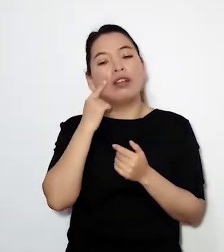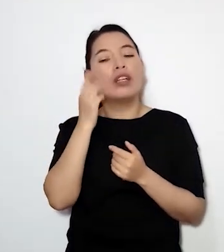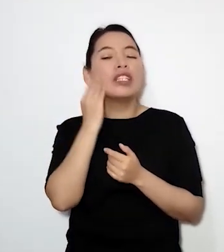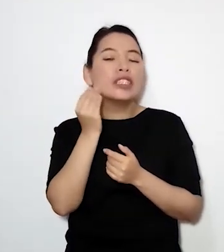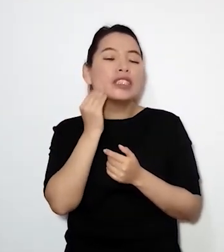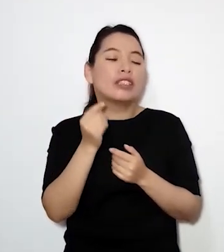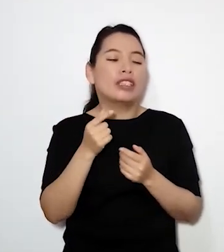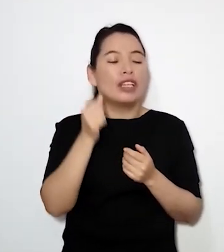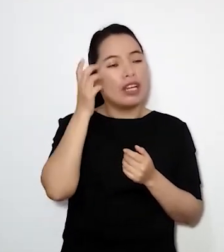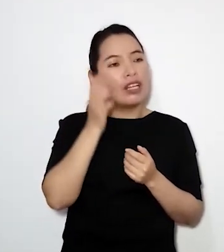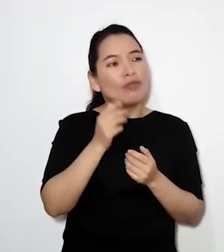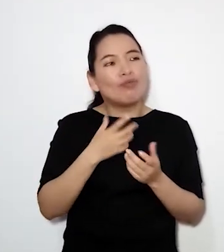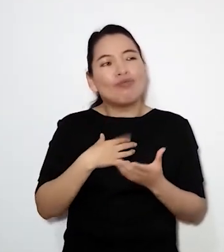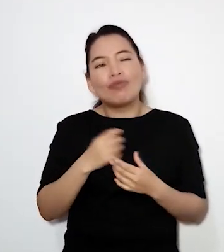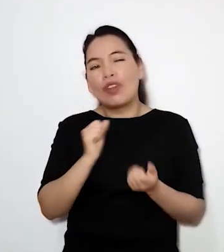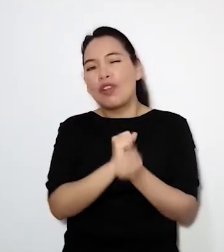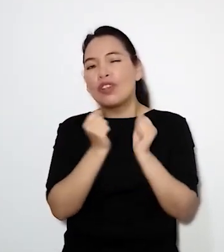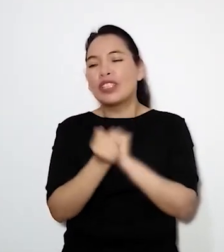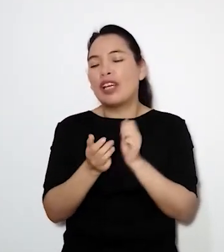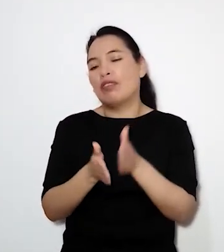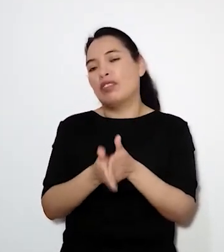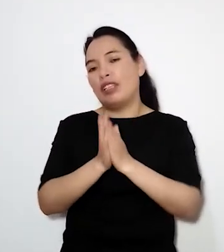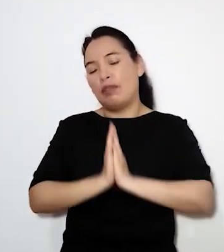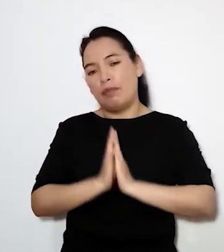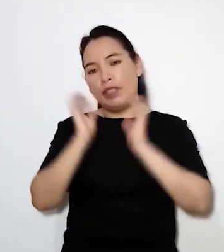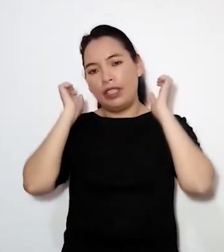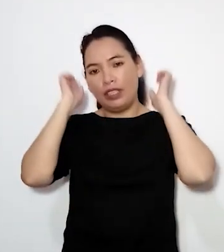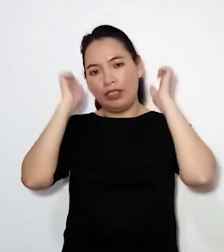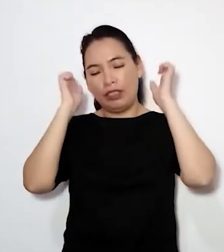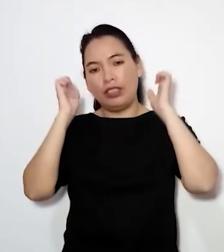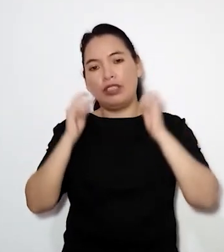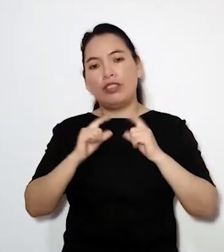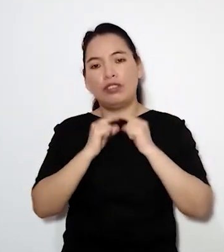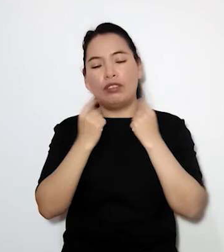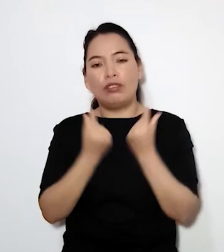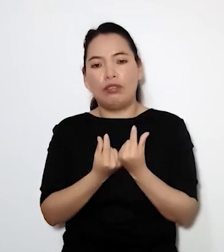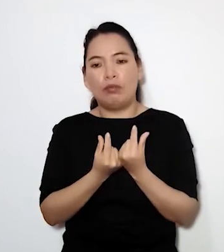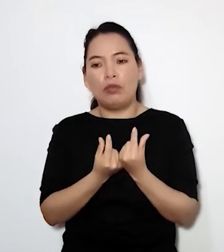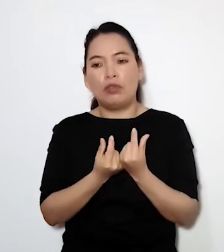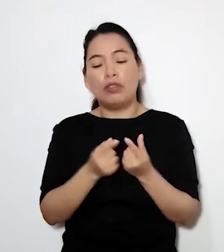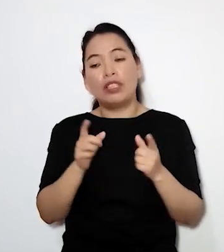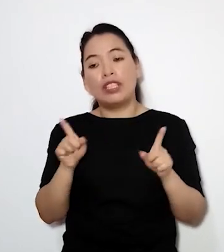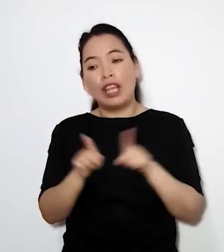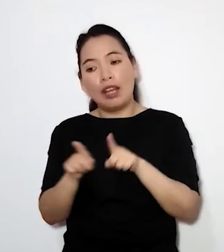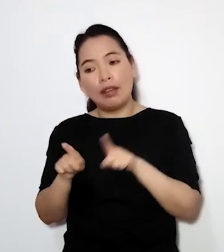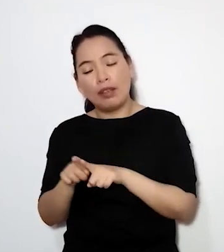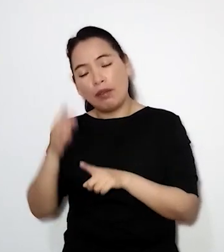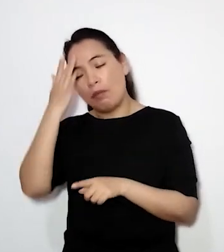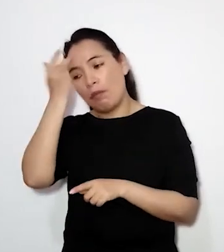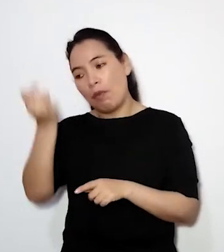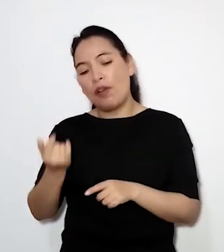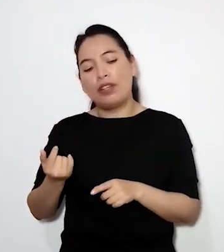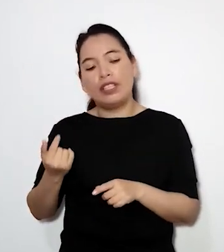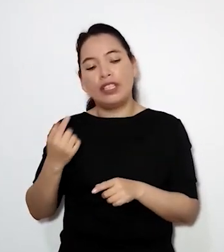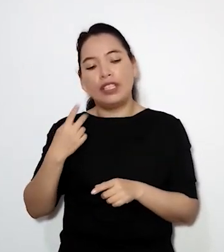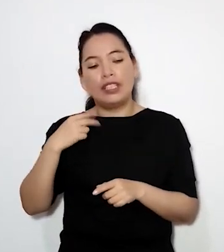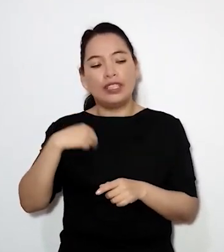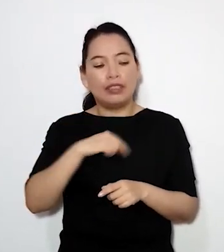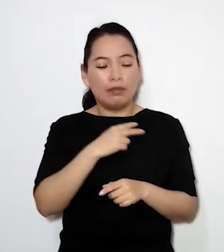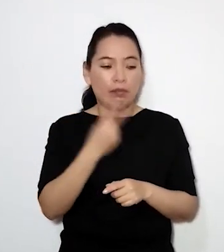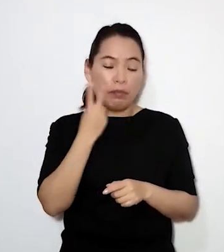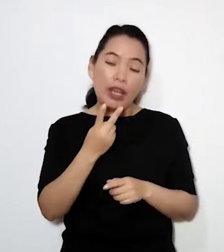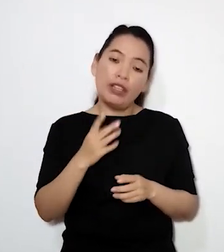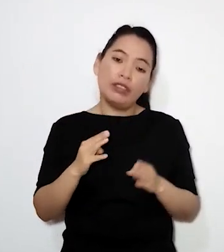demandan educativamente estos grupos, sino también porque sirven como modelos a seguir para muchas y